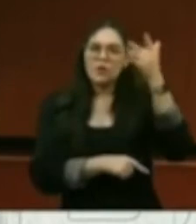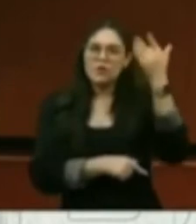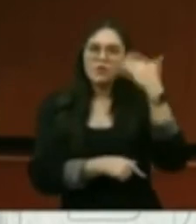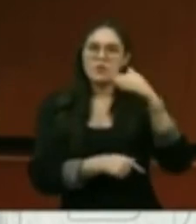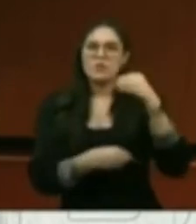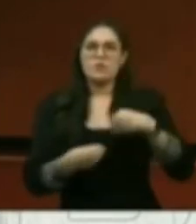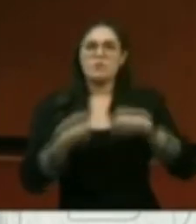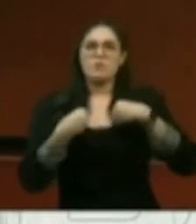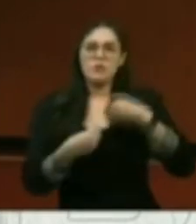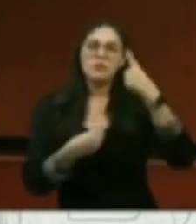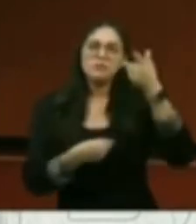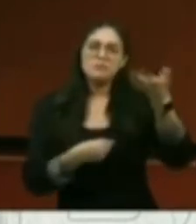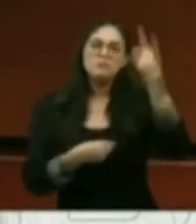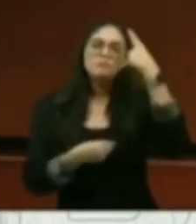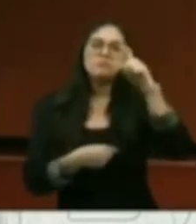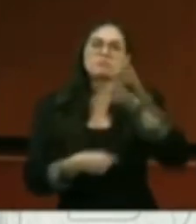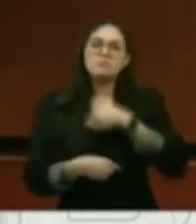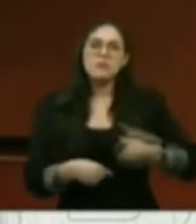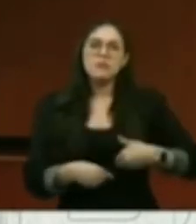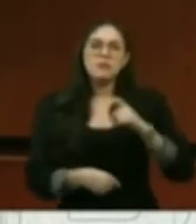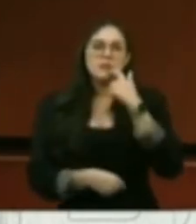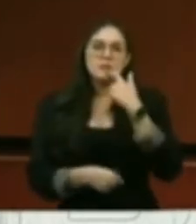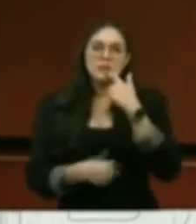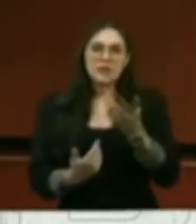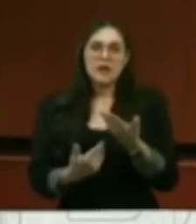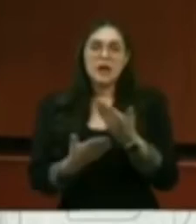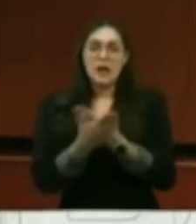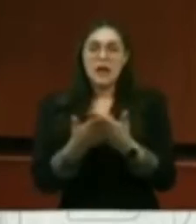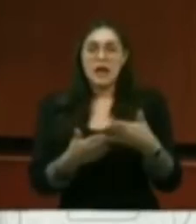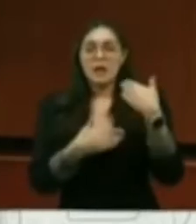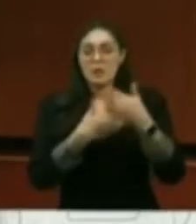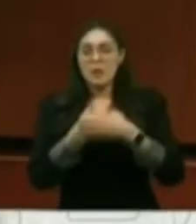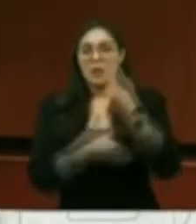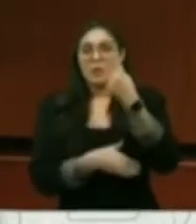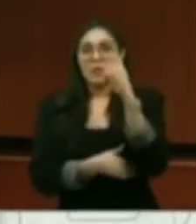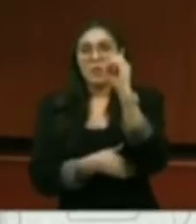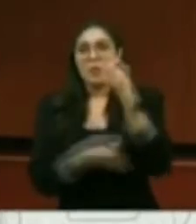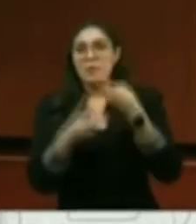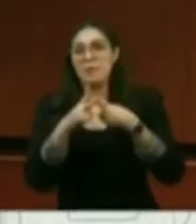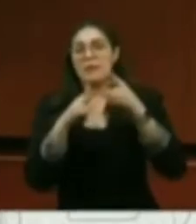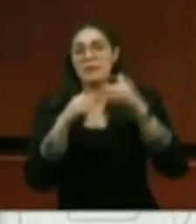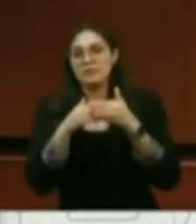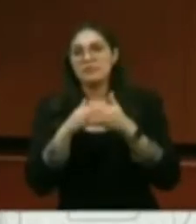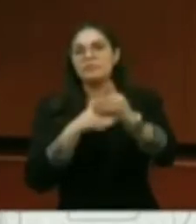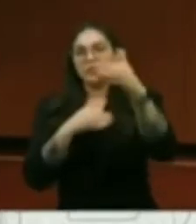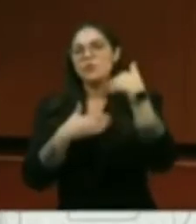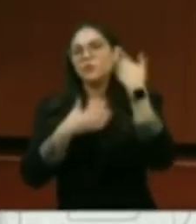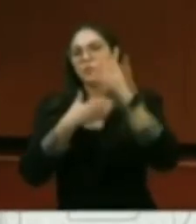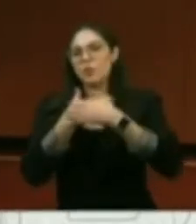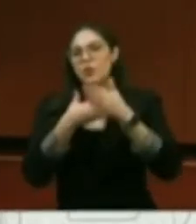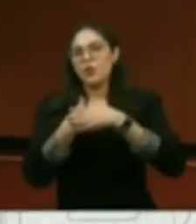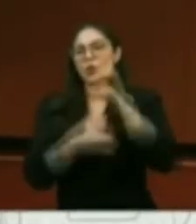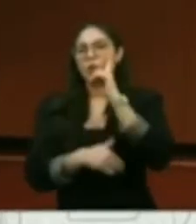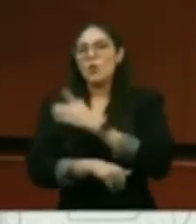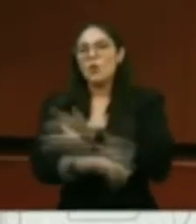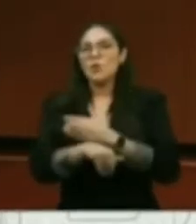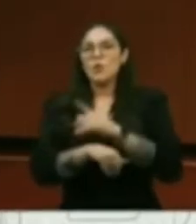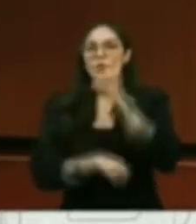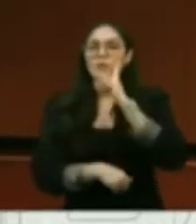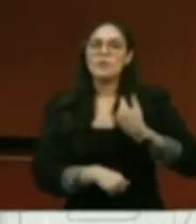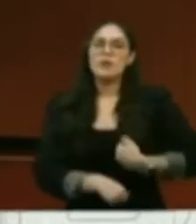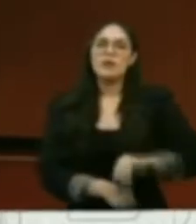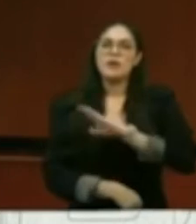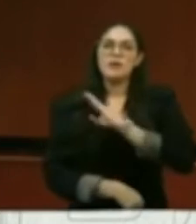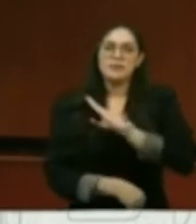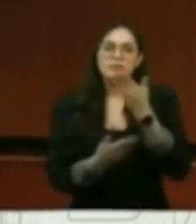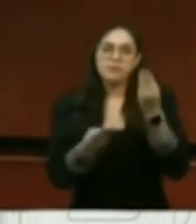López Obrador. Y ahora, a partir del 1 de octubre, con nuestra próxima compañera presidente Claudia Sheinbaum Pardo.